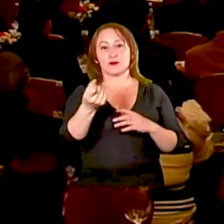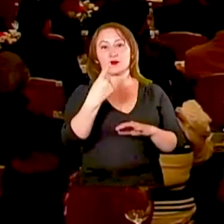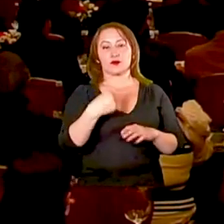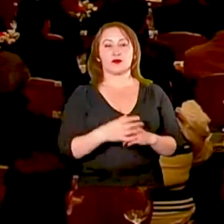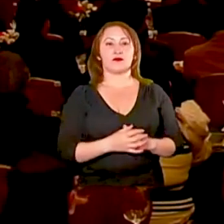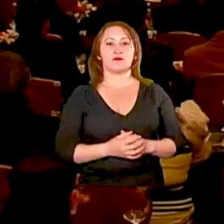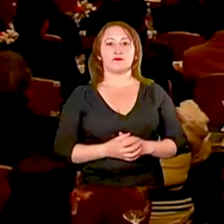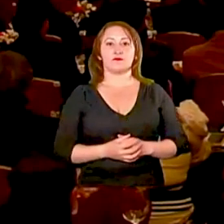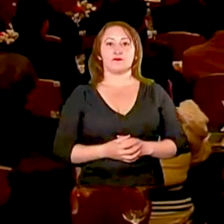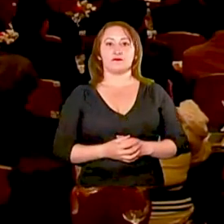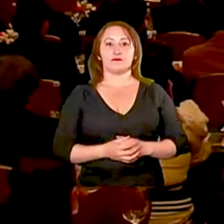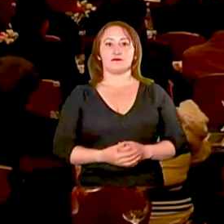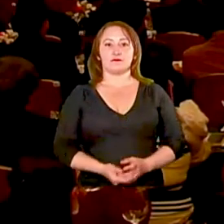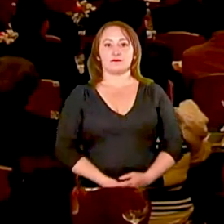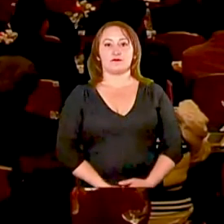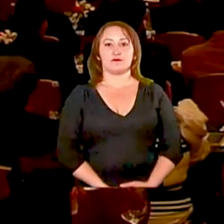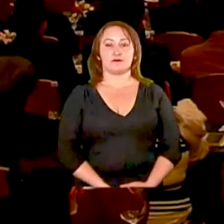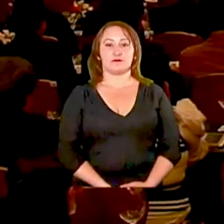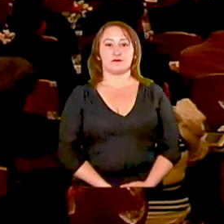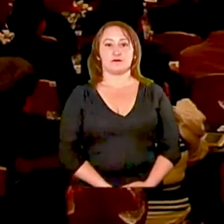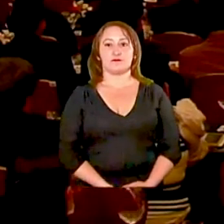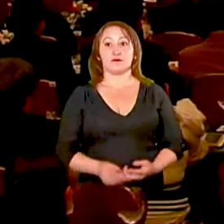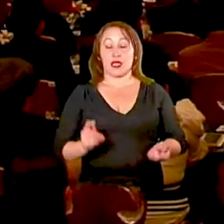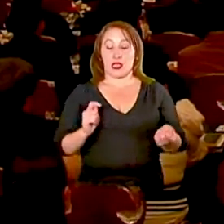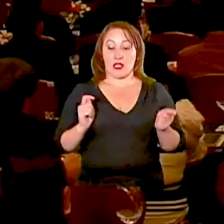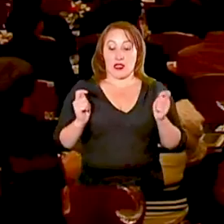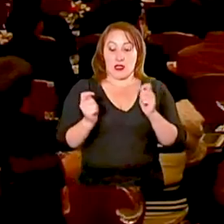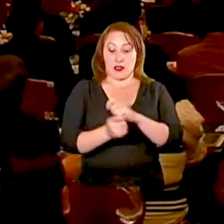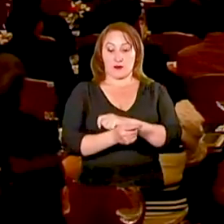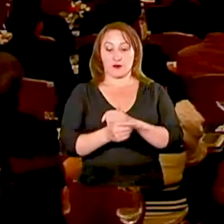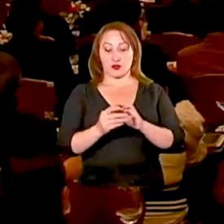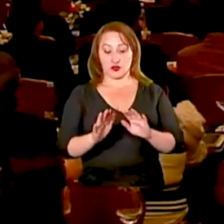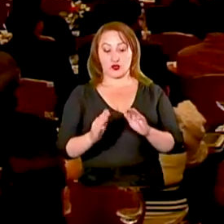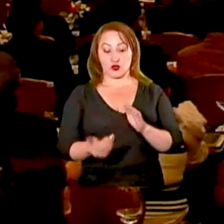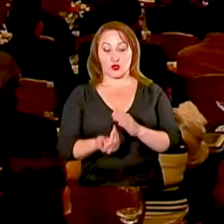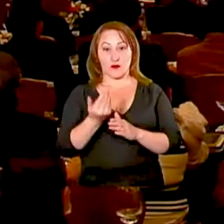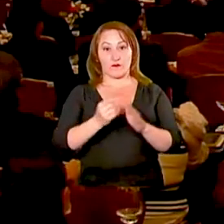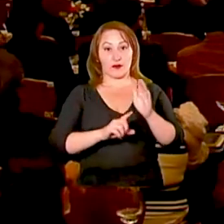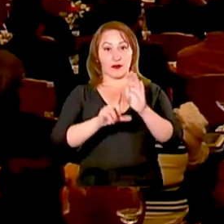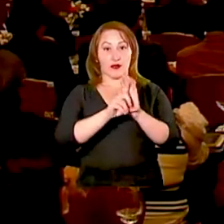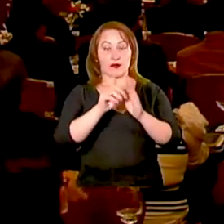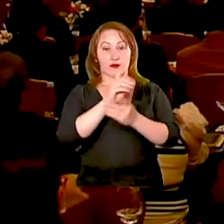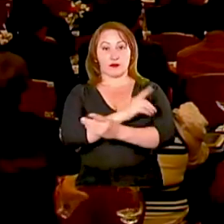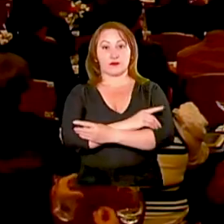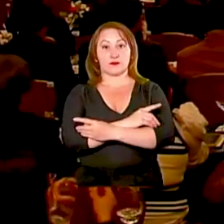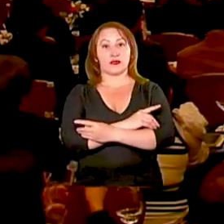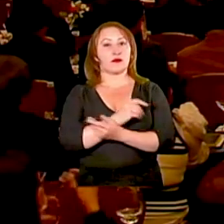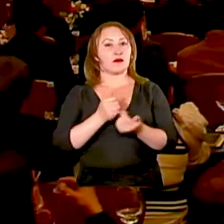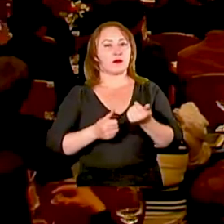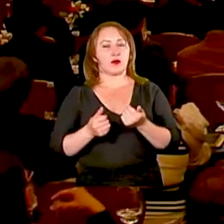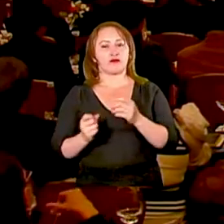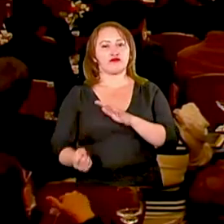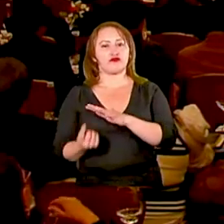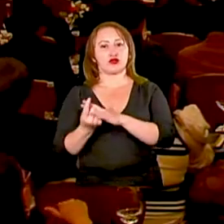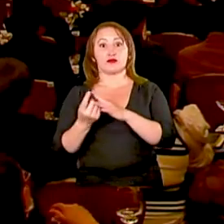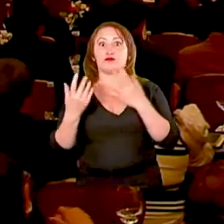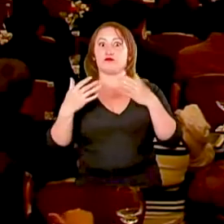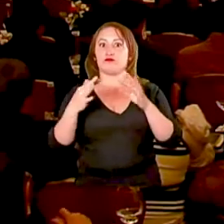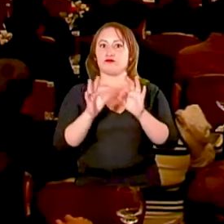pregunta. Los cambios que se hicieron a la nueva ley disciplinaria tienen un origen que